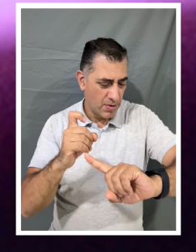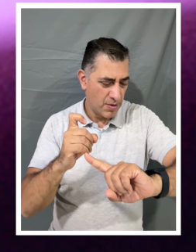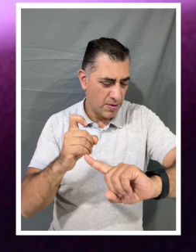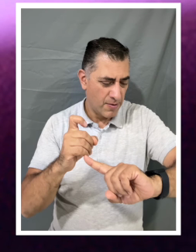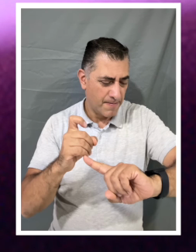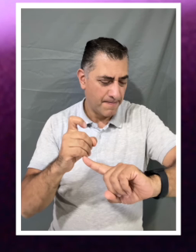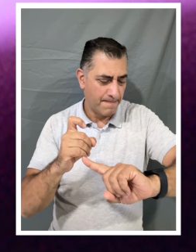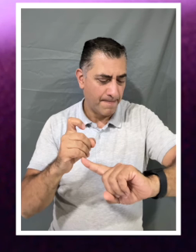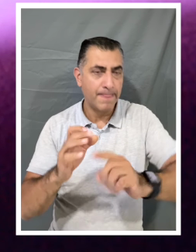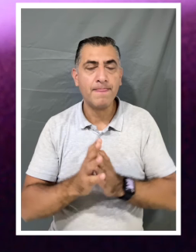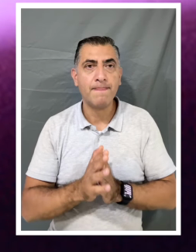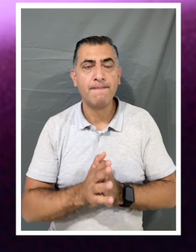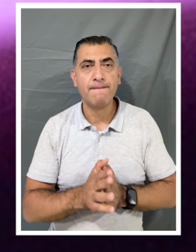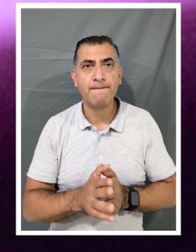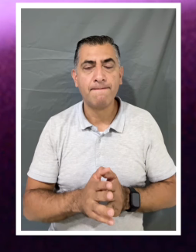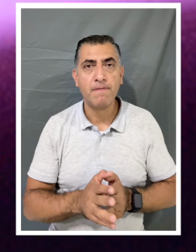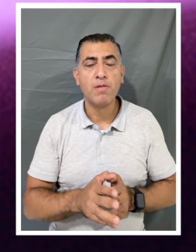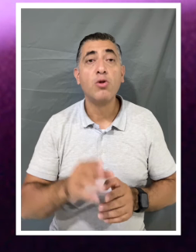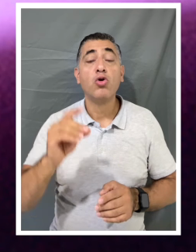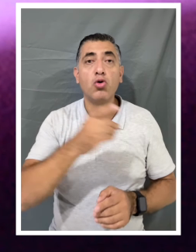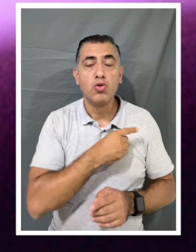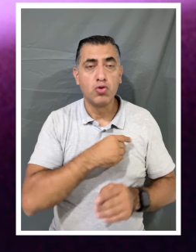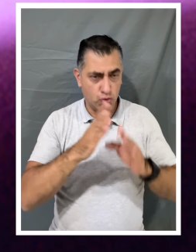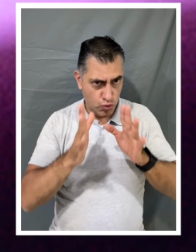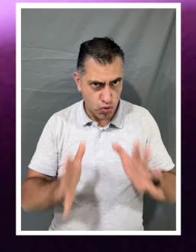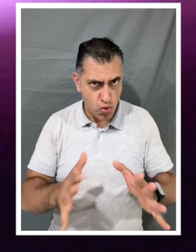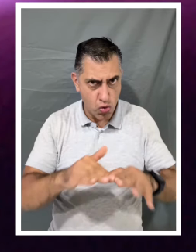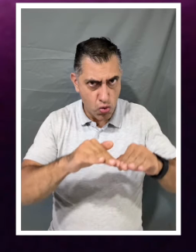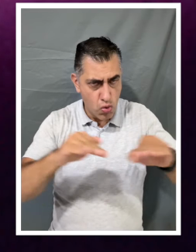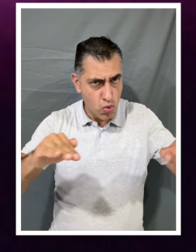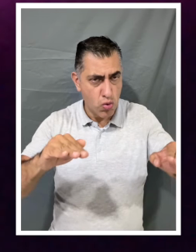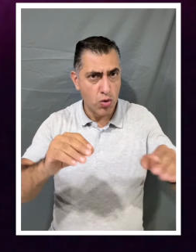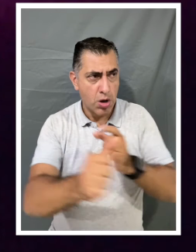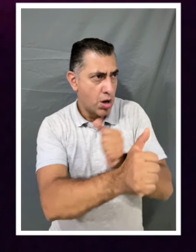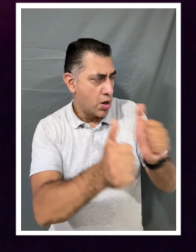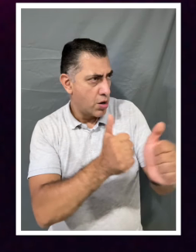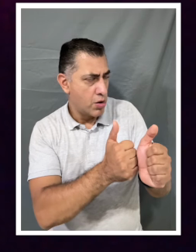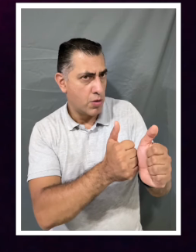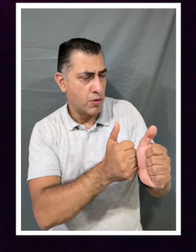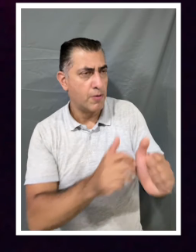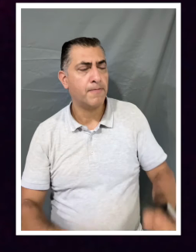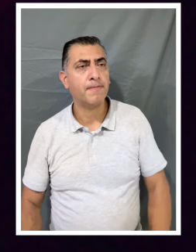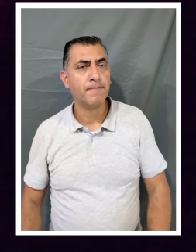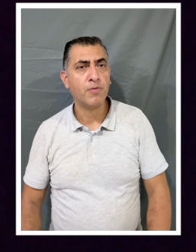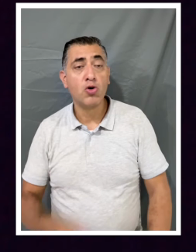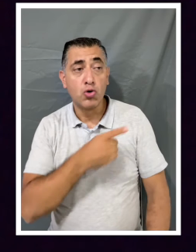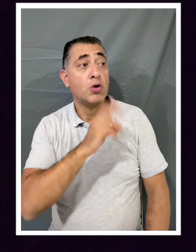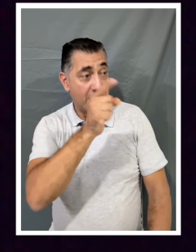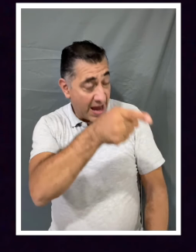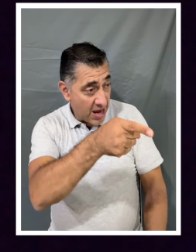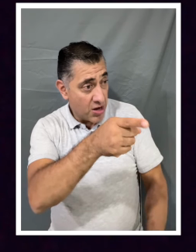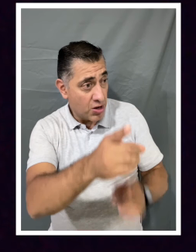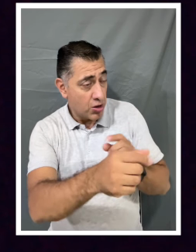Apóstoles quiero aclarar Esto no es una posición especial no es la posición que tuvieron los 12 apóstoles eso ya nadie lo tuvo solo ellos los